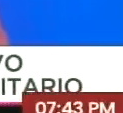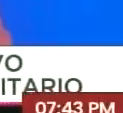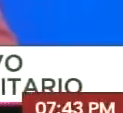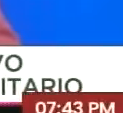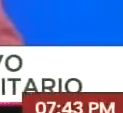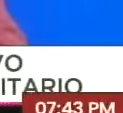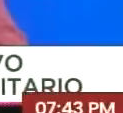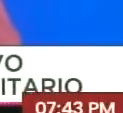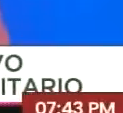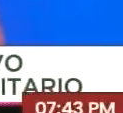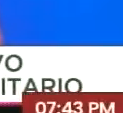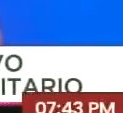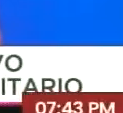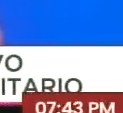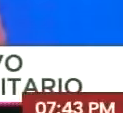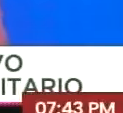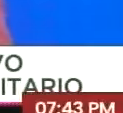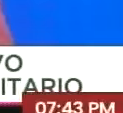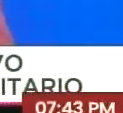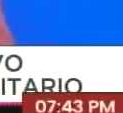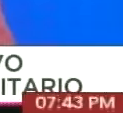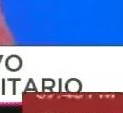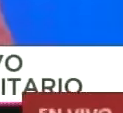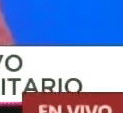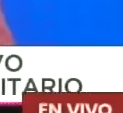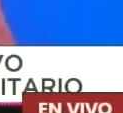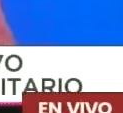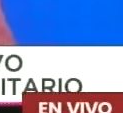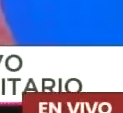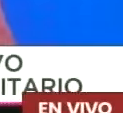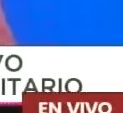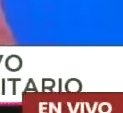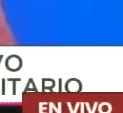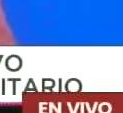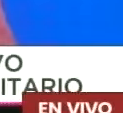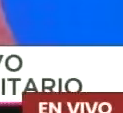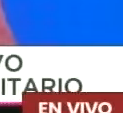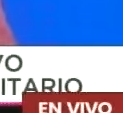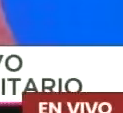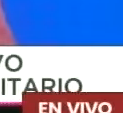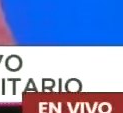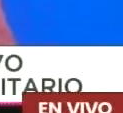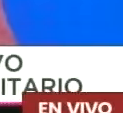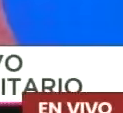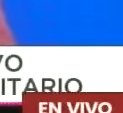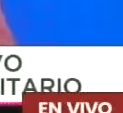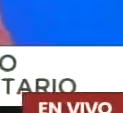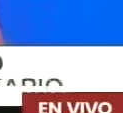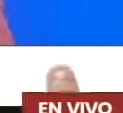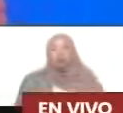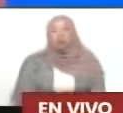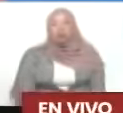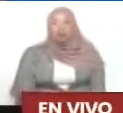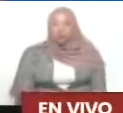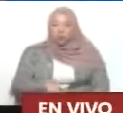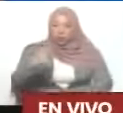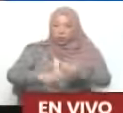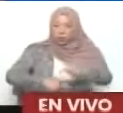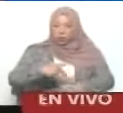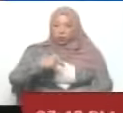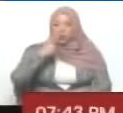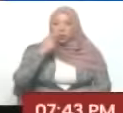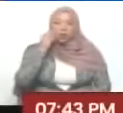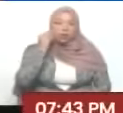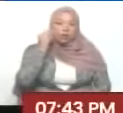claro, para transformar la sociedad. Creo que En Venezuela poco se conoce esto en el mundo, nuestra